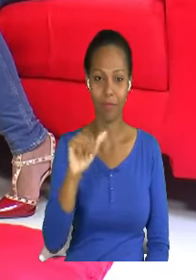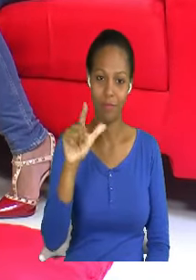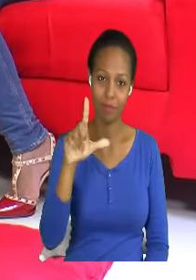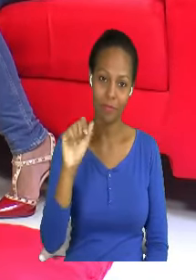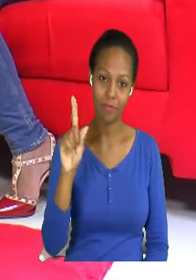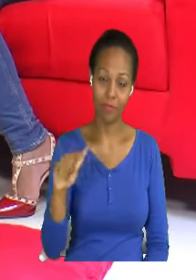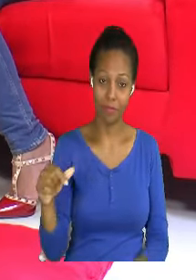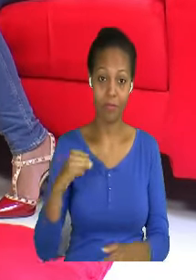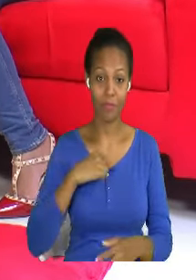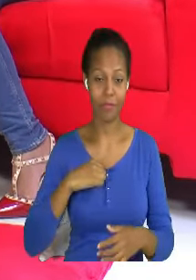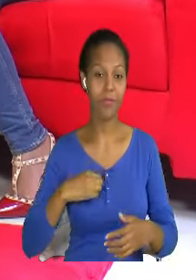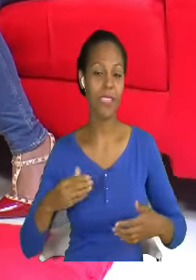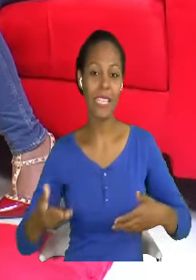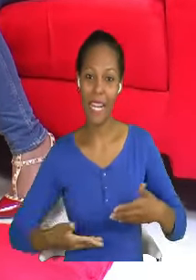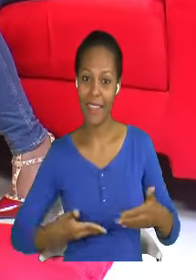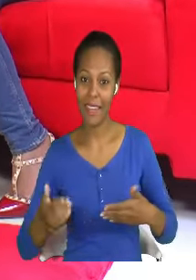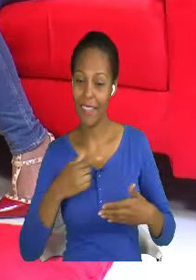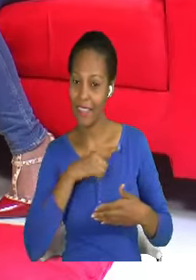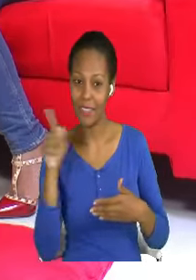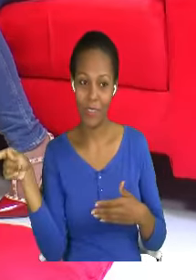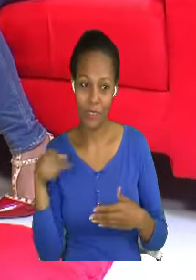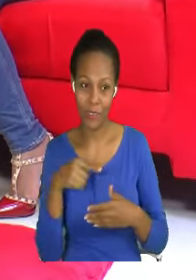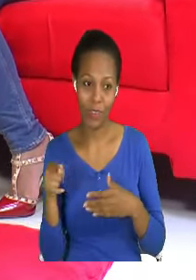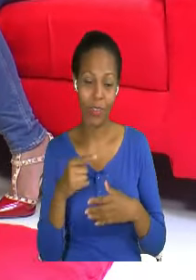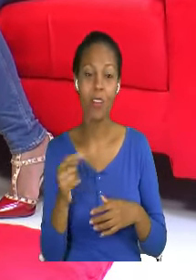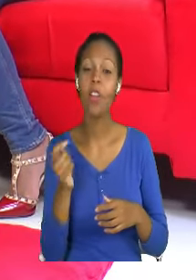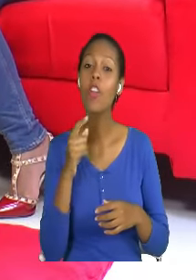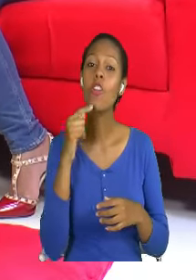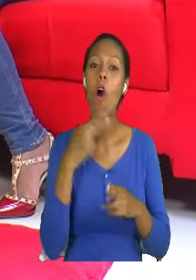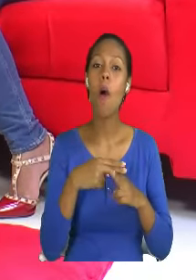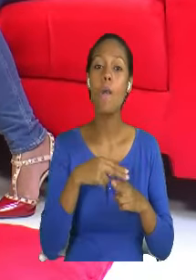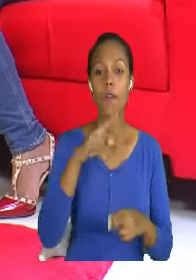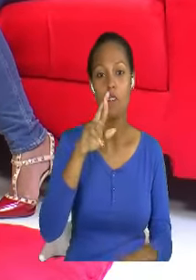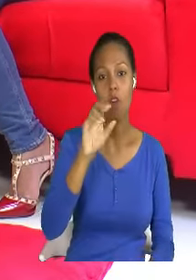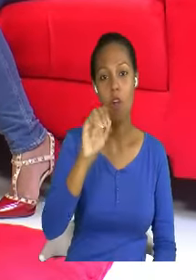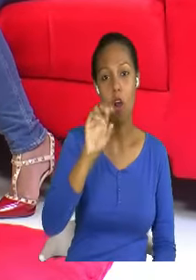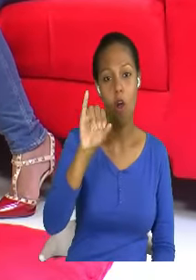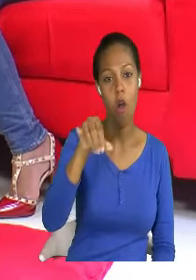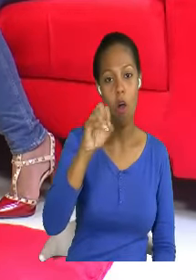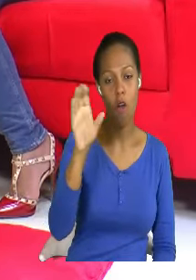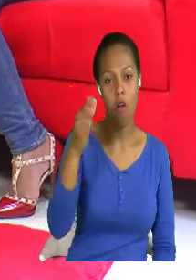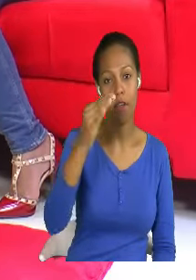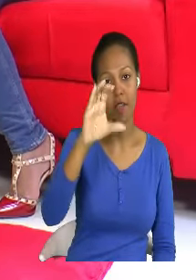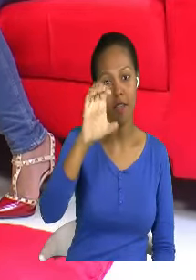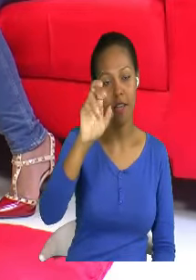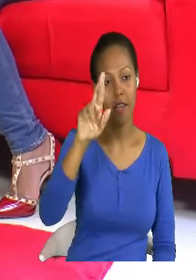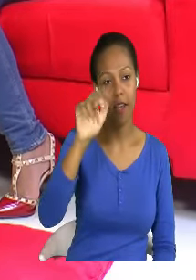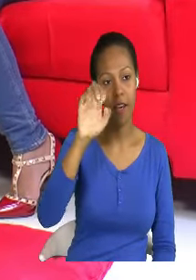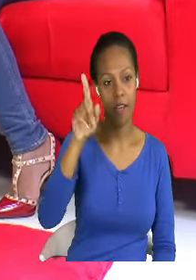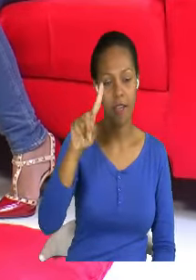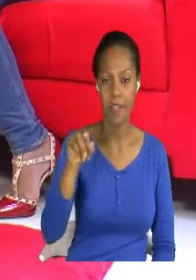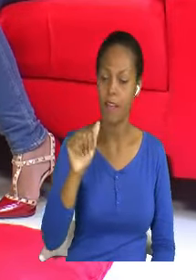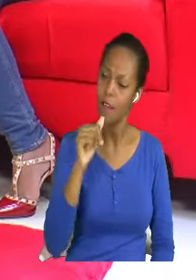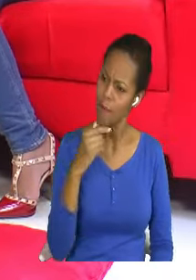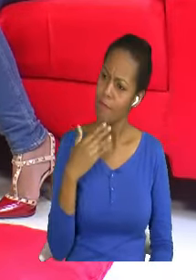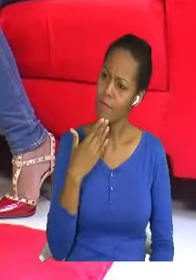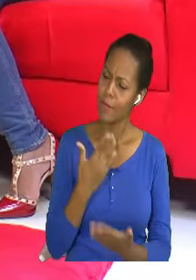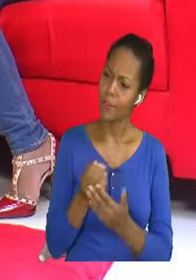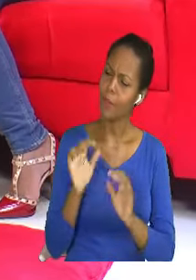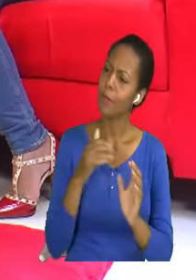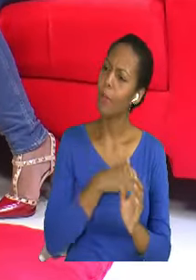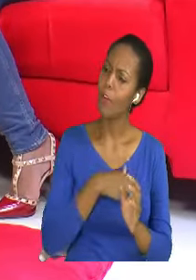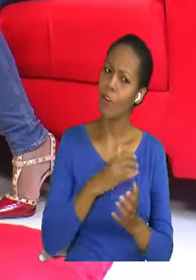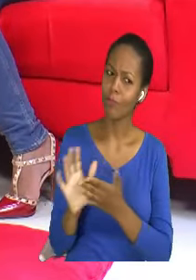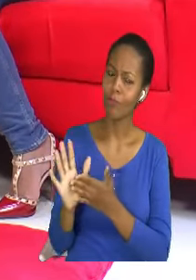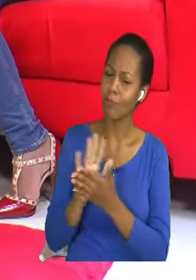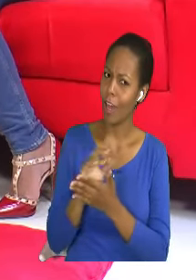virtual Rojo Cereza, y a quien le damos la bienvenida aquí en casa. Bueno, Aleja, muy buenos días. Hola, buenos días. Bueno, Aleja, cuéntanos un poquito cómo nace Rojo